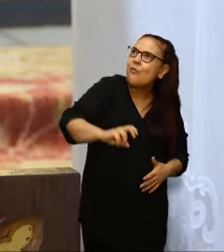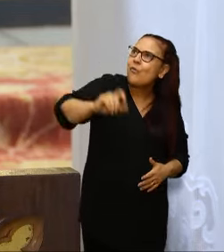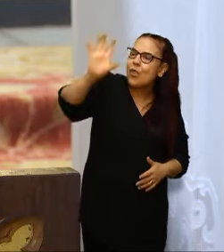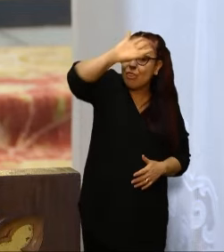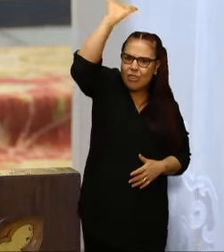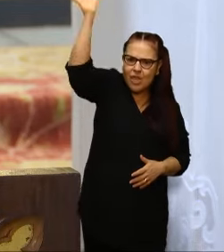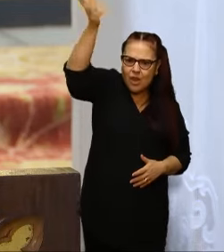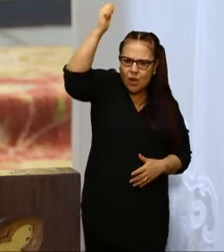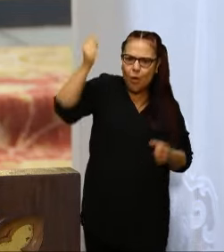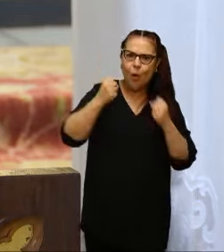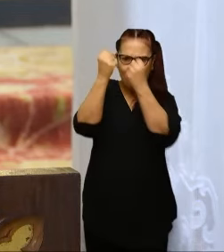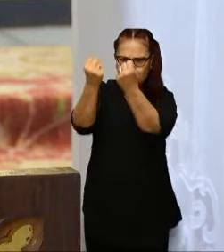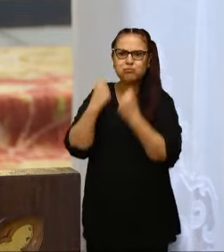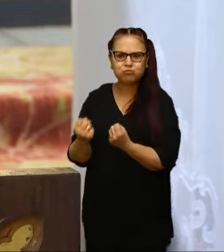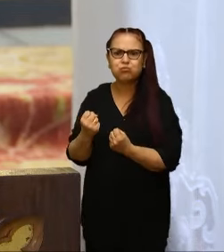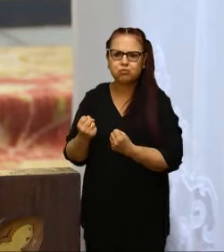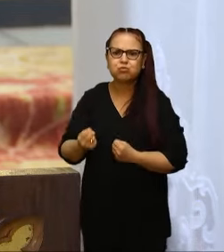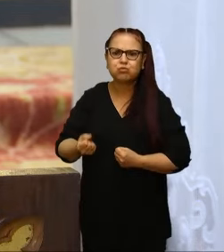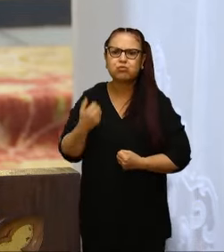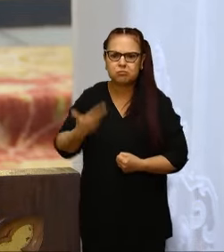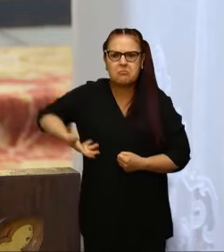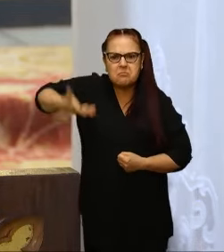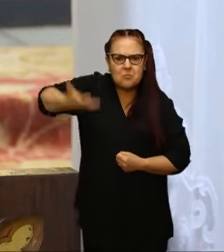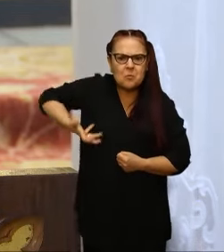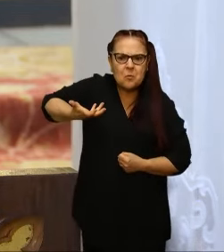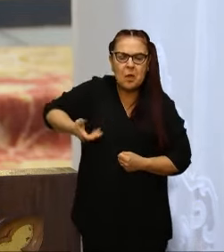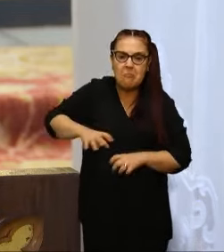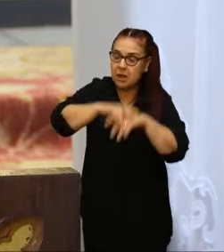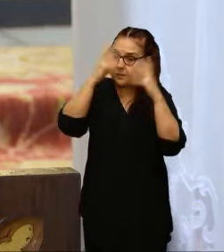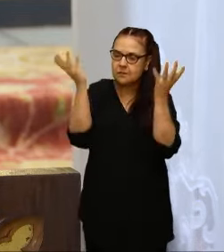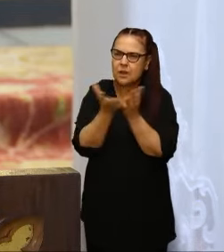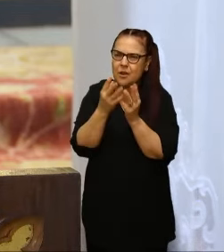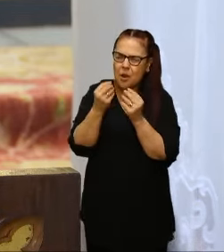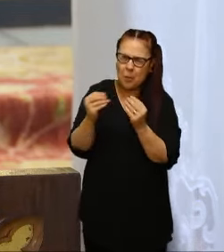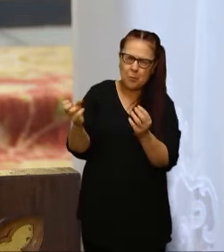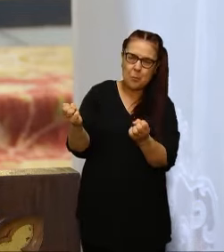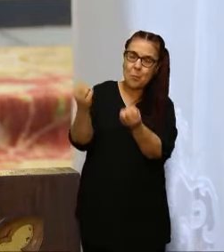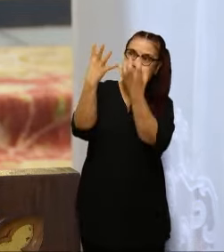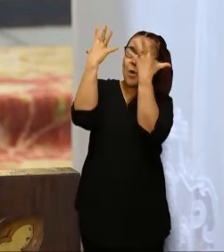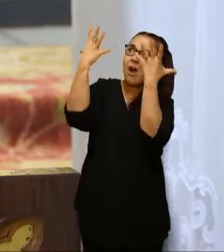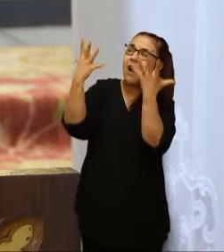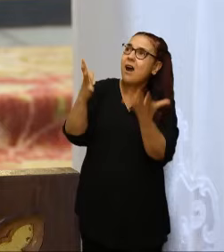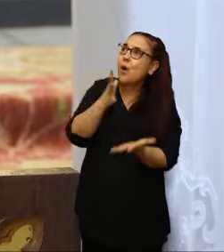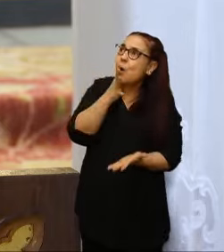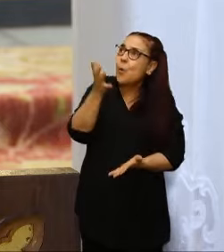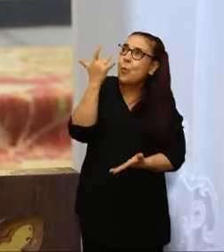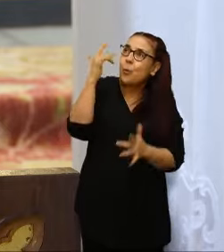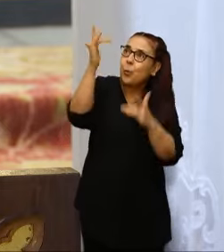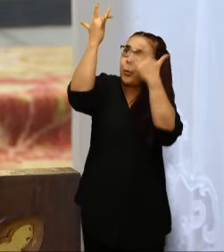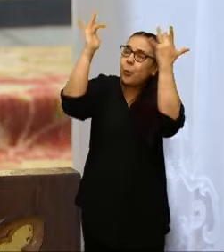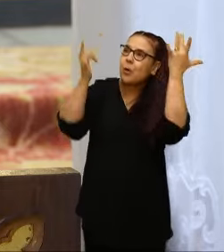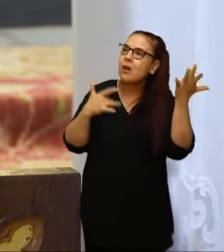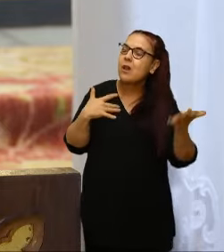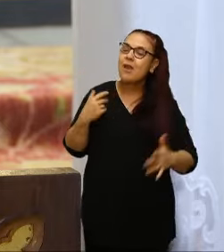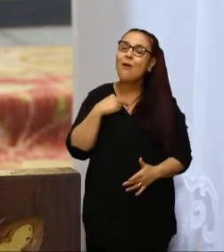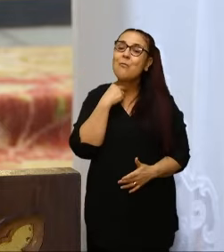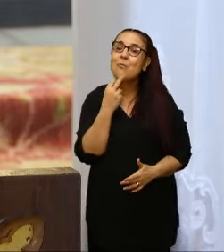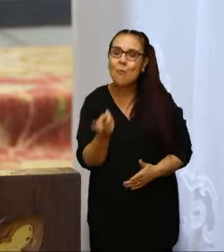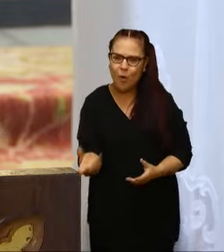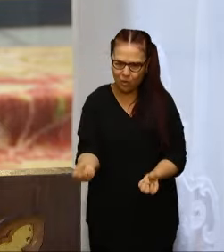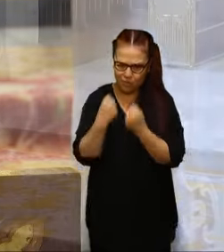gran autoridad, y la tierra se deslumbró con su resplandor y gritó con fuerte